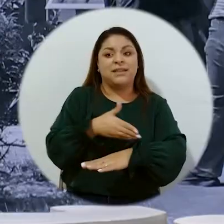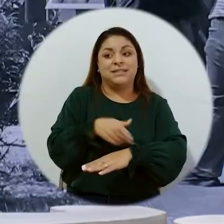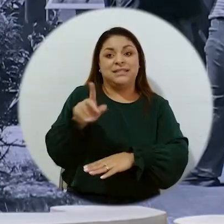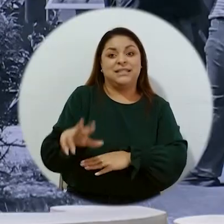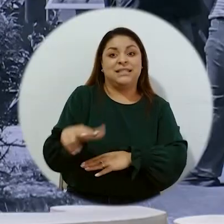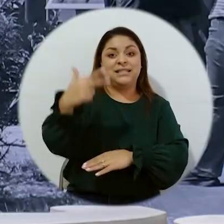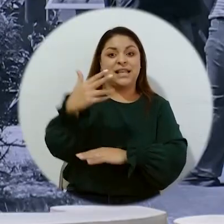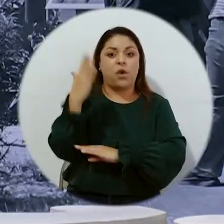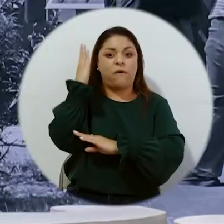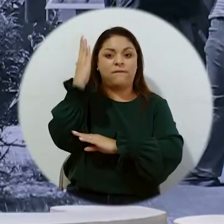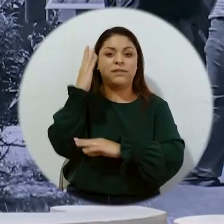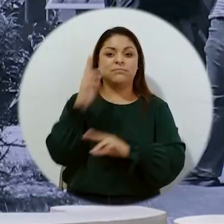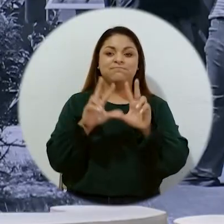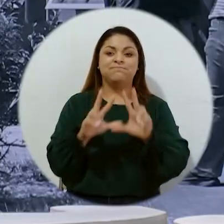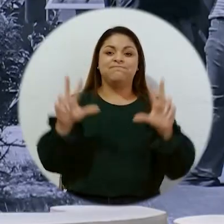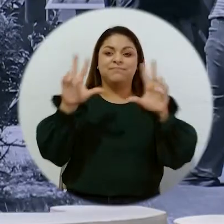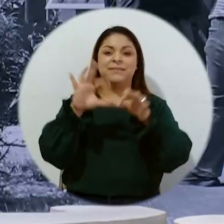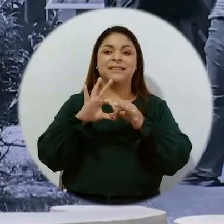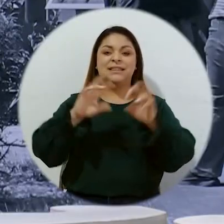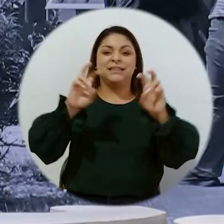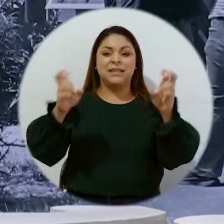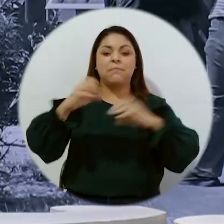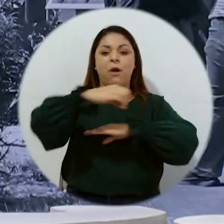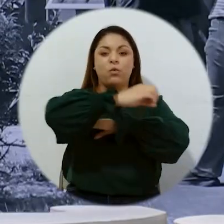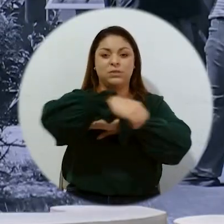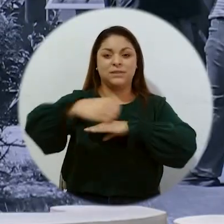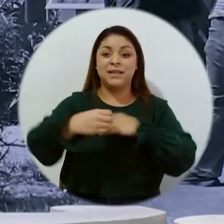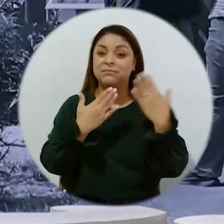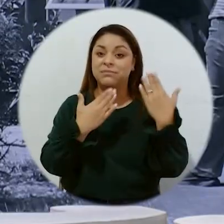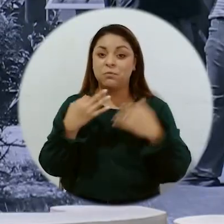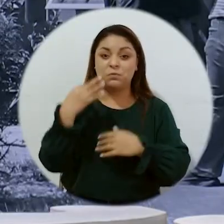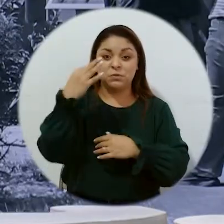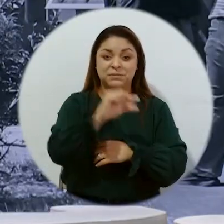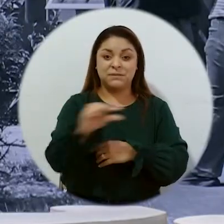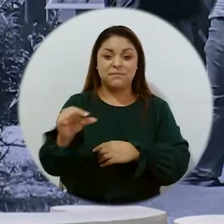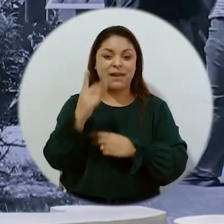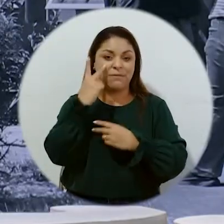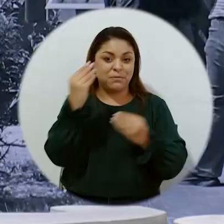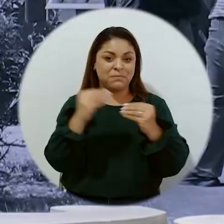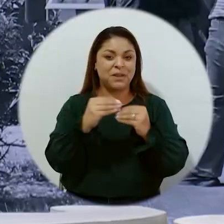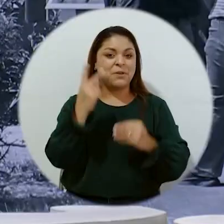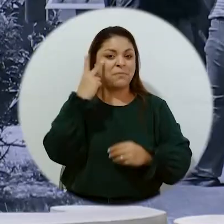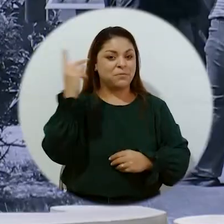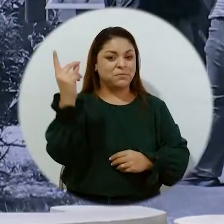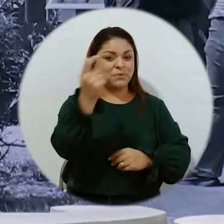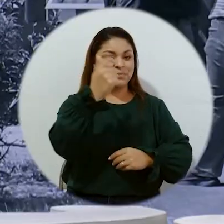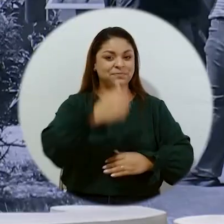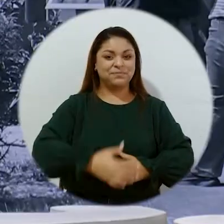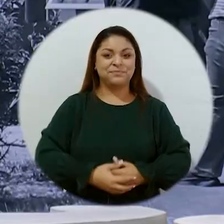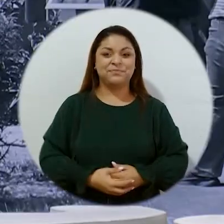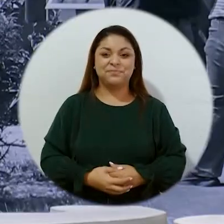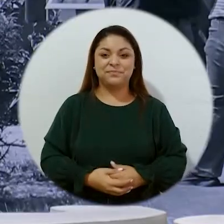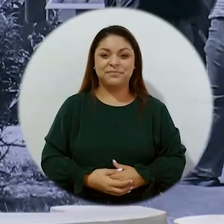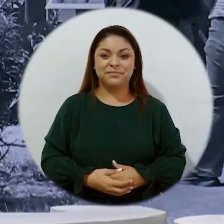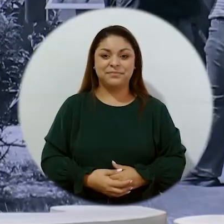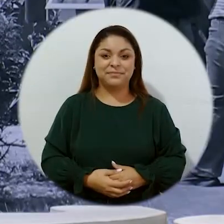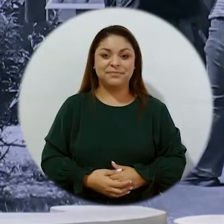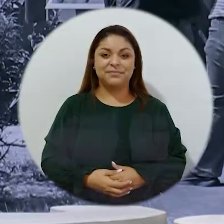esta tercera conferencia de Naciones Unidas sobre los océanos. Así que le esperamos la próxima semana con más aquí en Una Mirada. Hasta pronto.